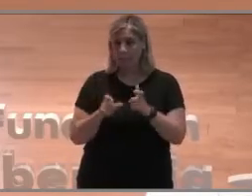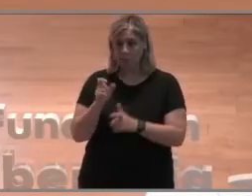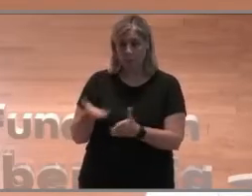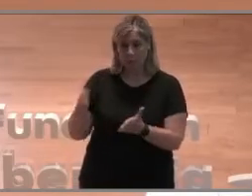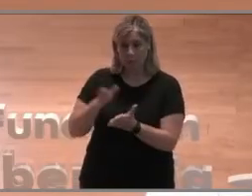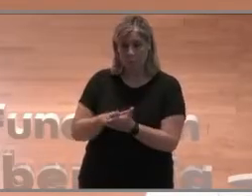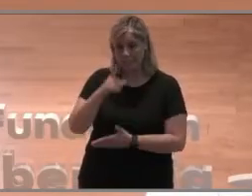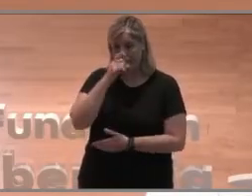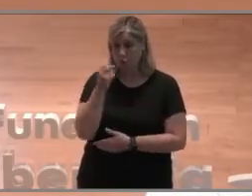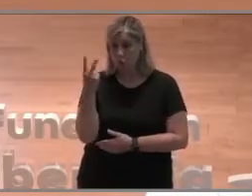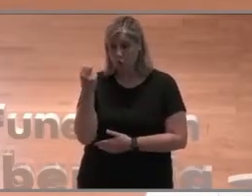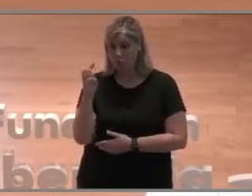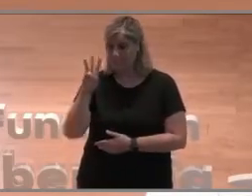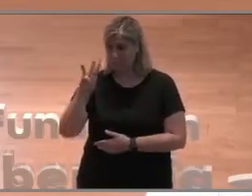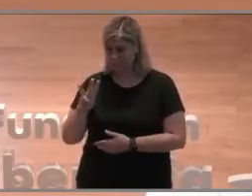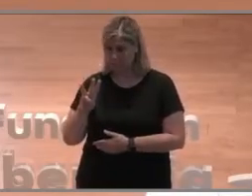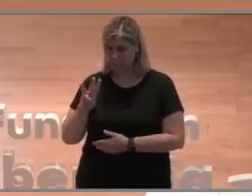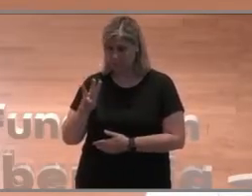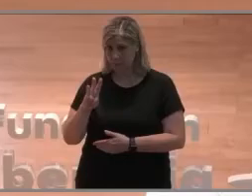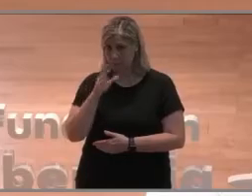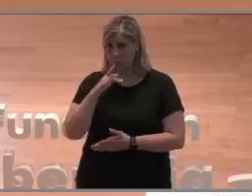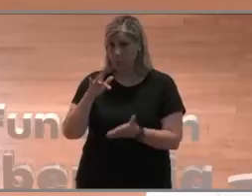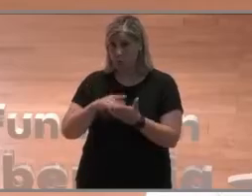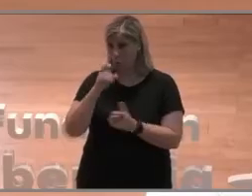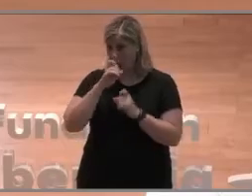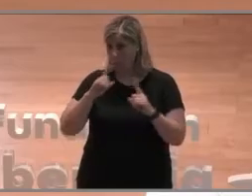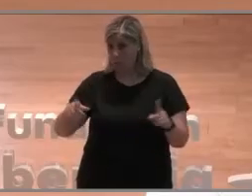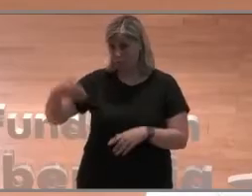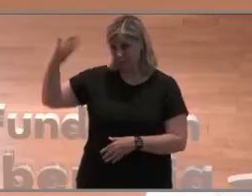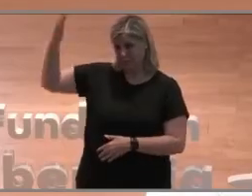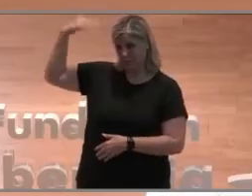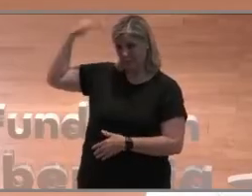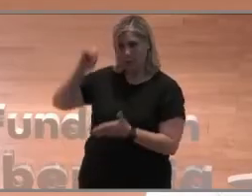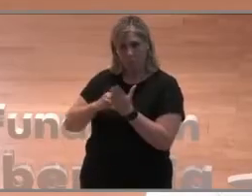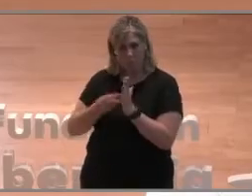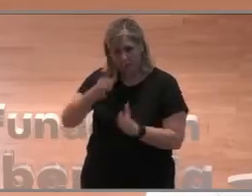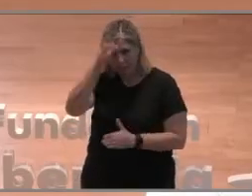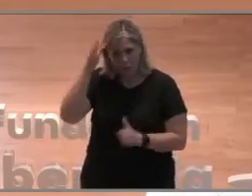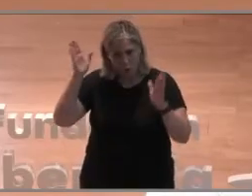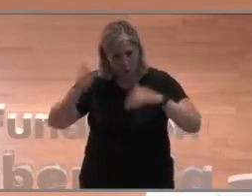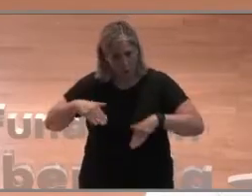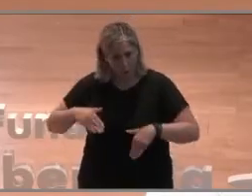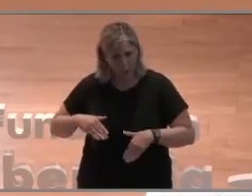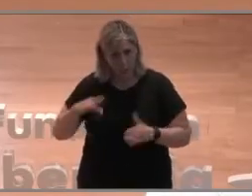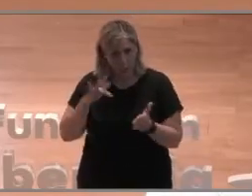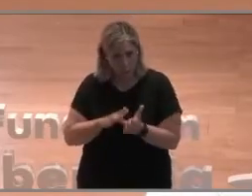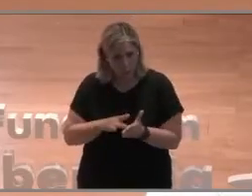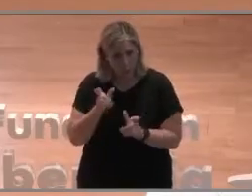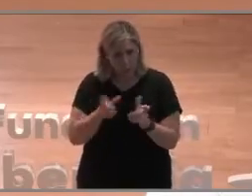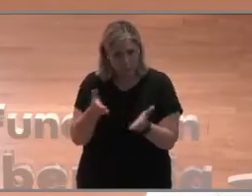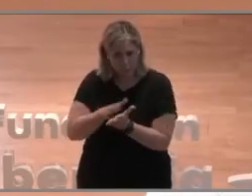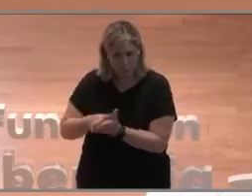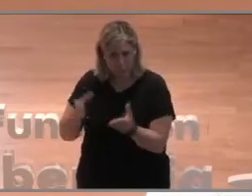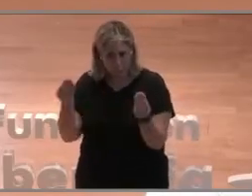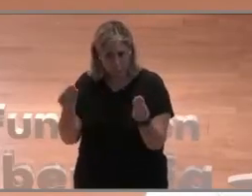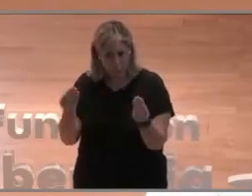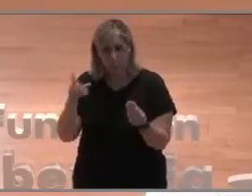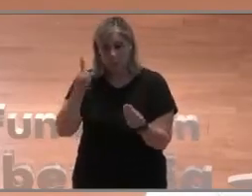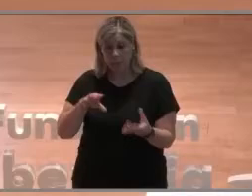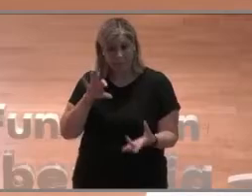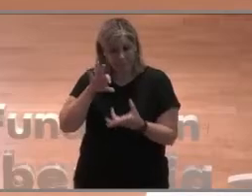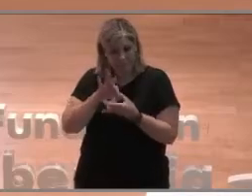de 2003, que fue un año al principio que no había planes de calor ni había medidas. Es coherente, o está en un rango, de